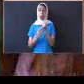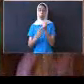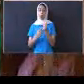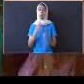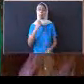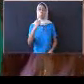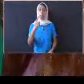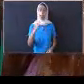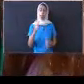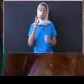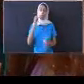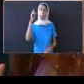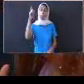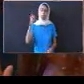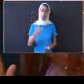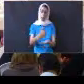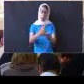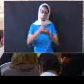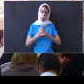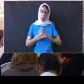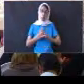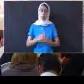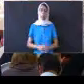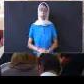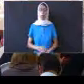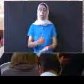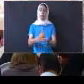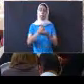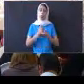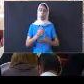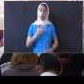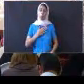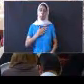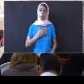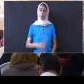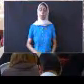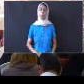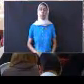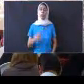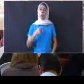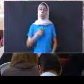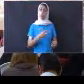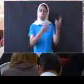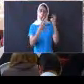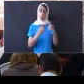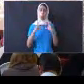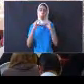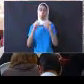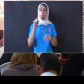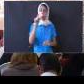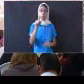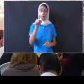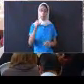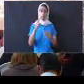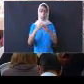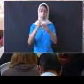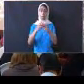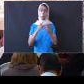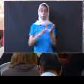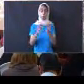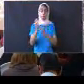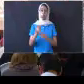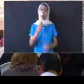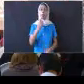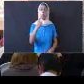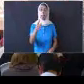Diciéndote Padre ayúdame. Ayúdame. Yo te vengo hablando a ti hoy. el nombre de Jesús.